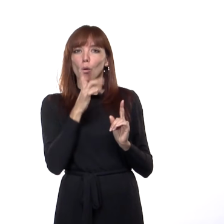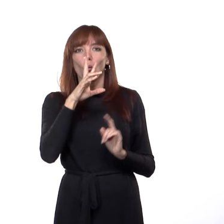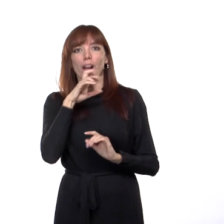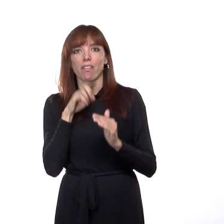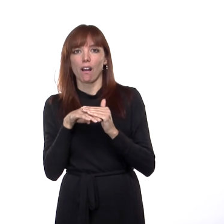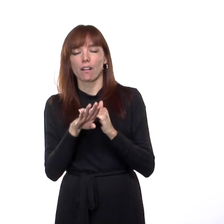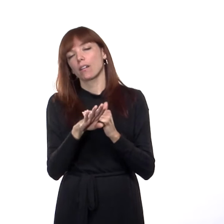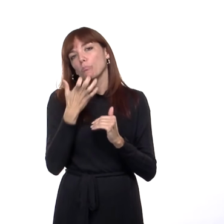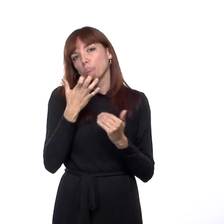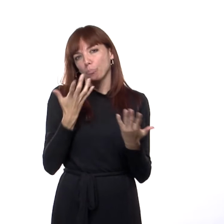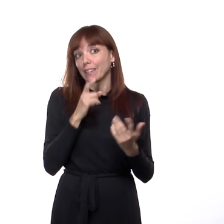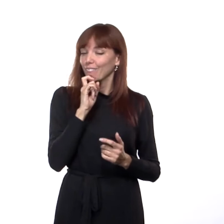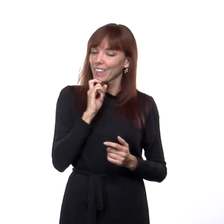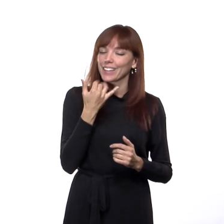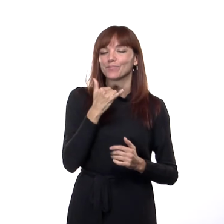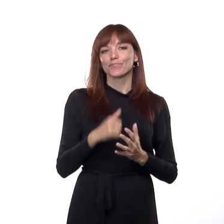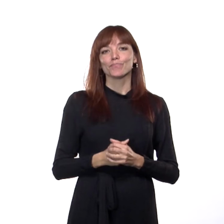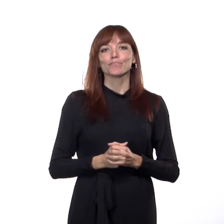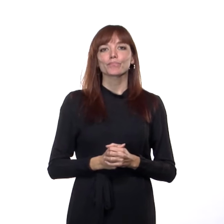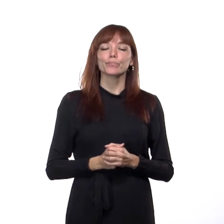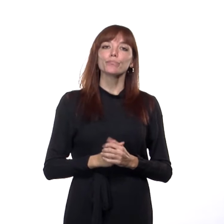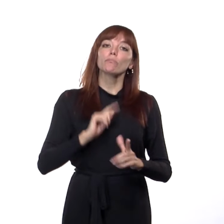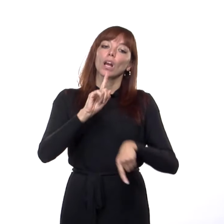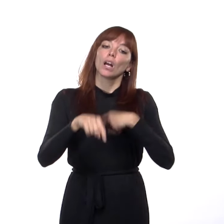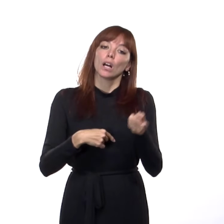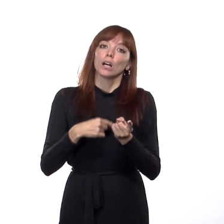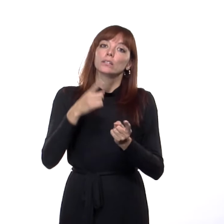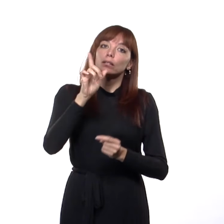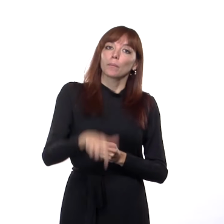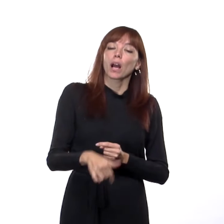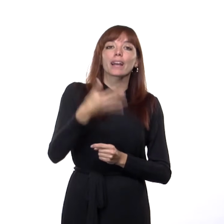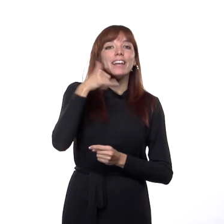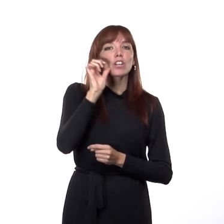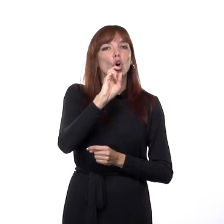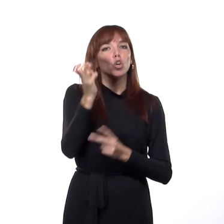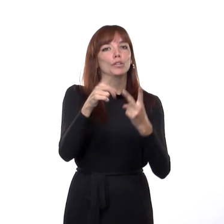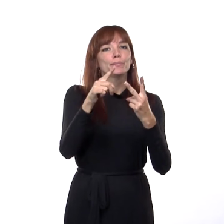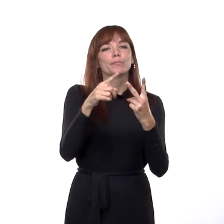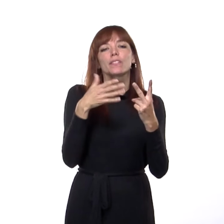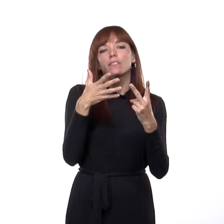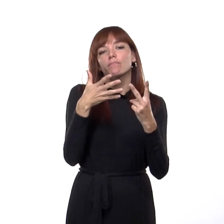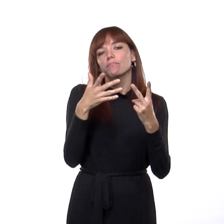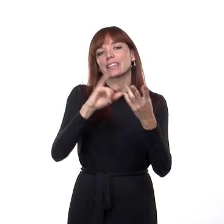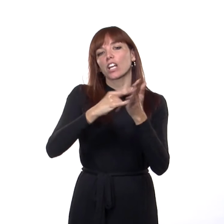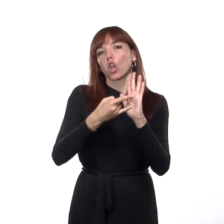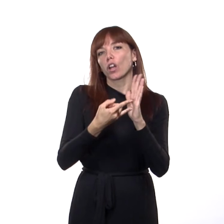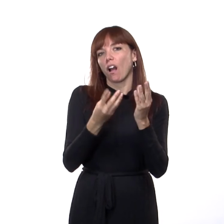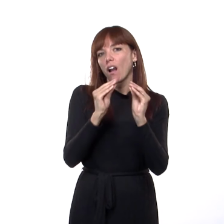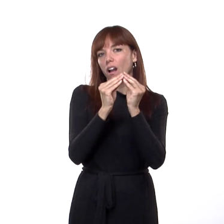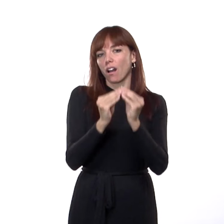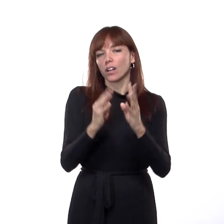es difícil de lengua negra bien bien ese talento y luego el siguiente reto con este caso de lo que estamos hablando de tecnologías de la operación